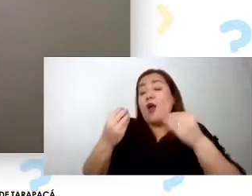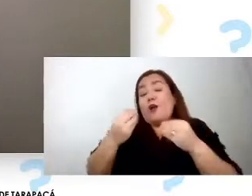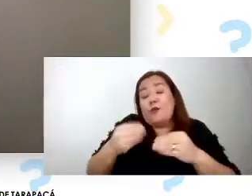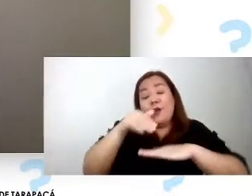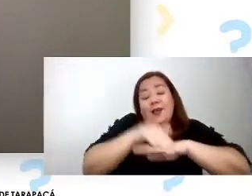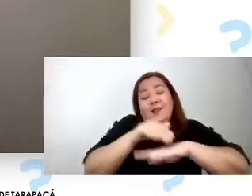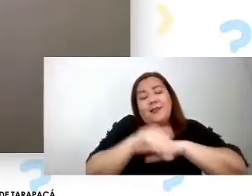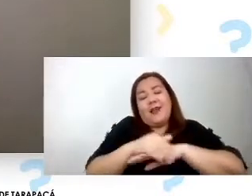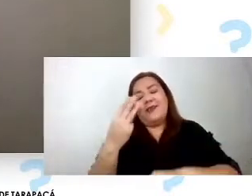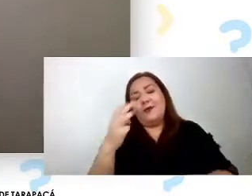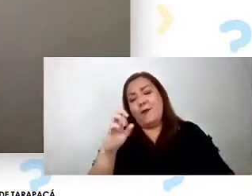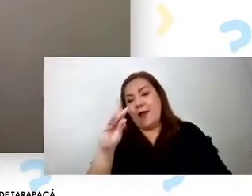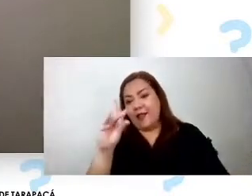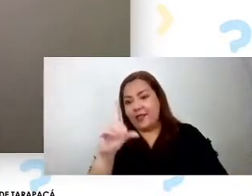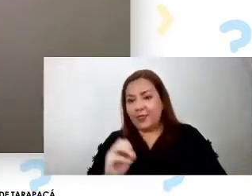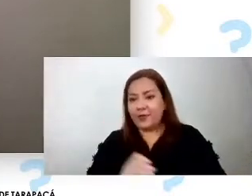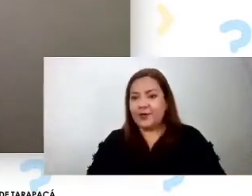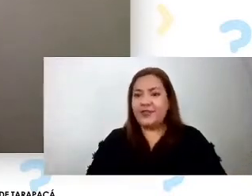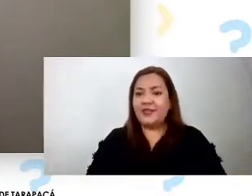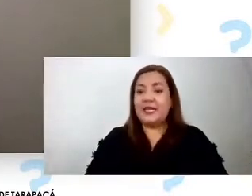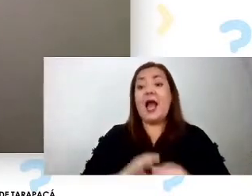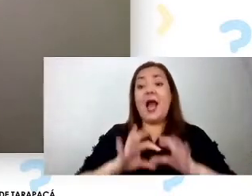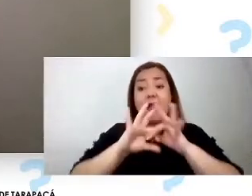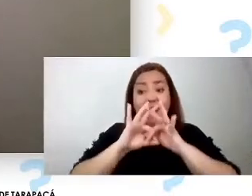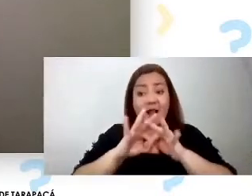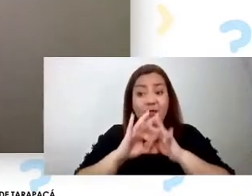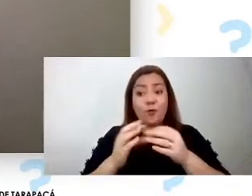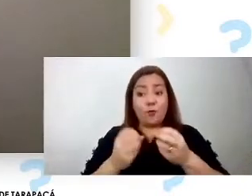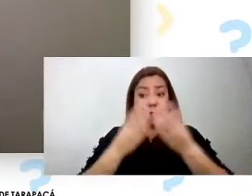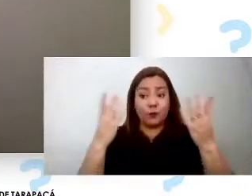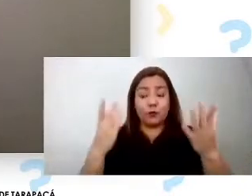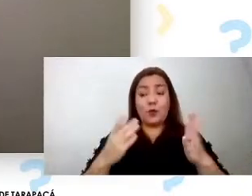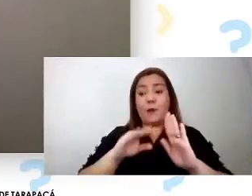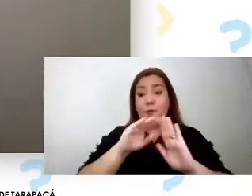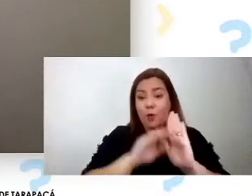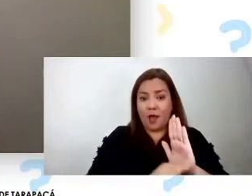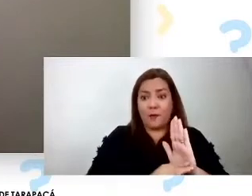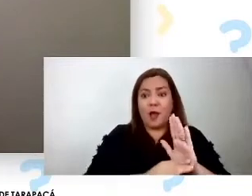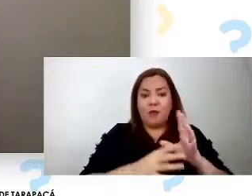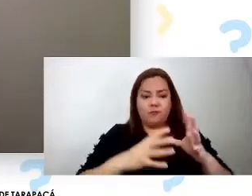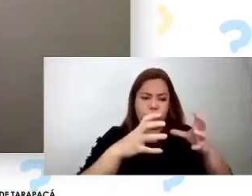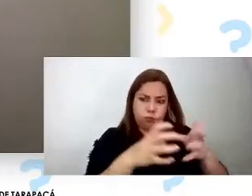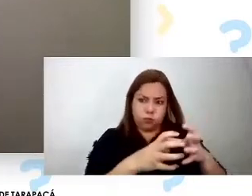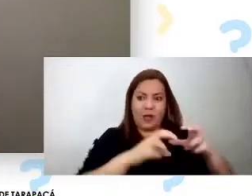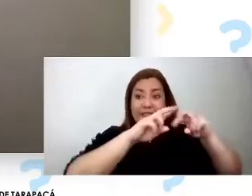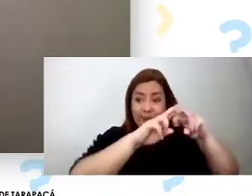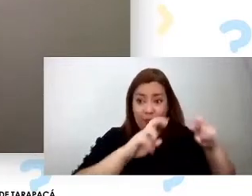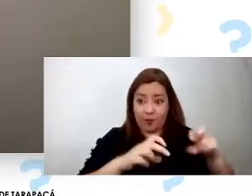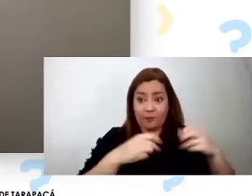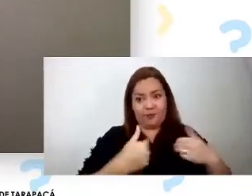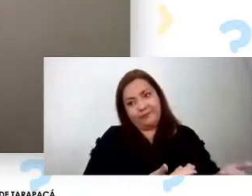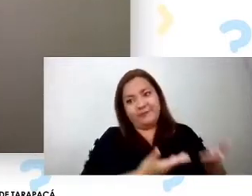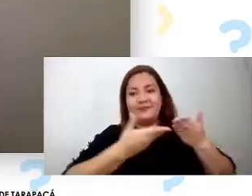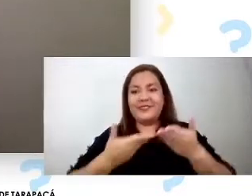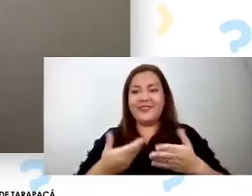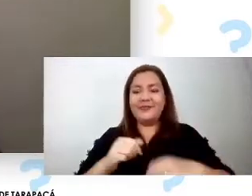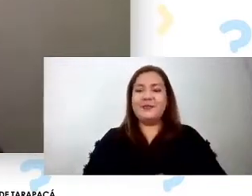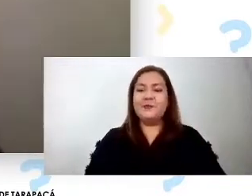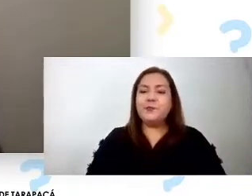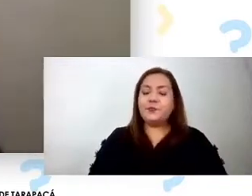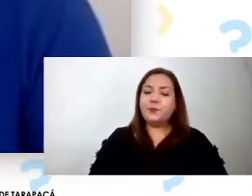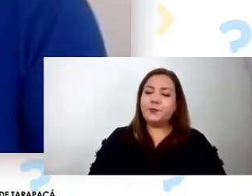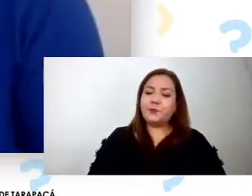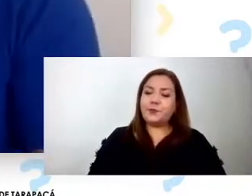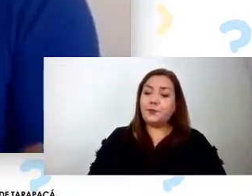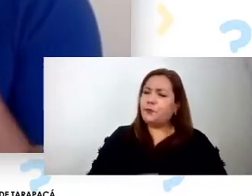Igual, un placer. Agradezco mucho al programa regional Explora por la invitación. Sí.